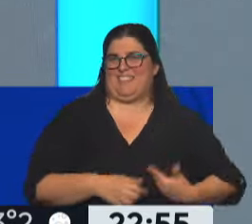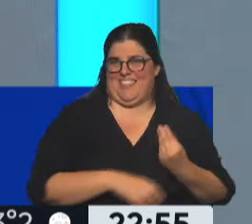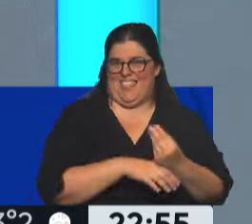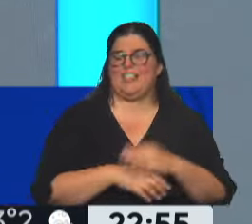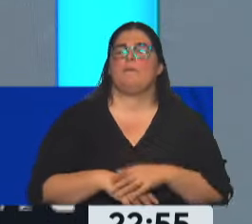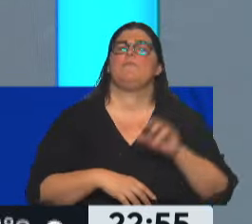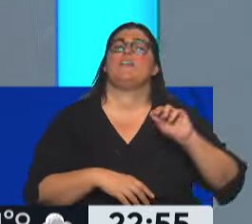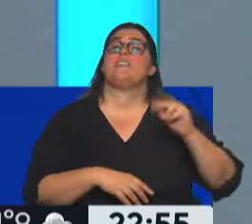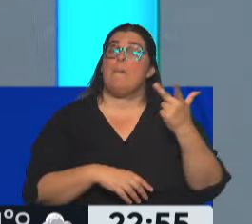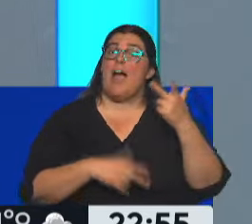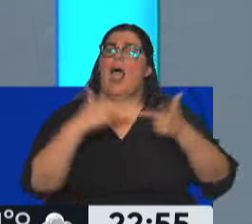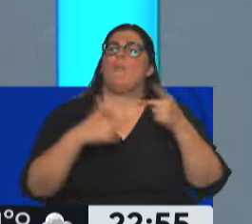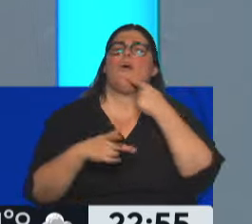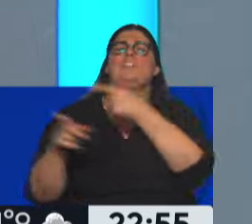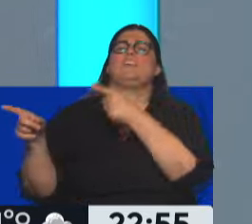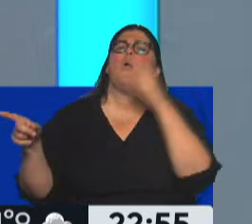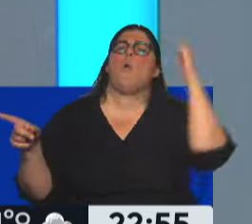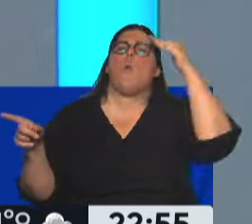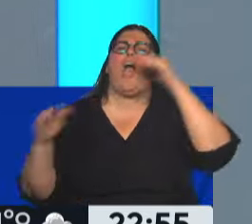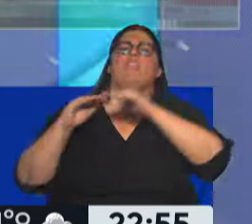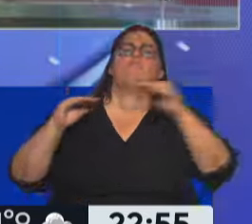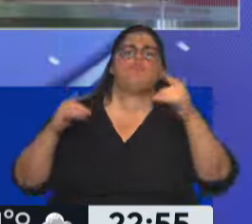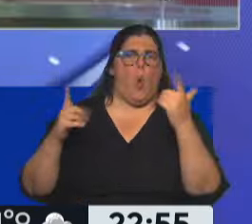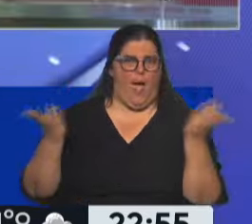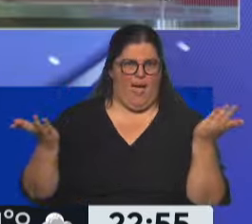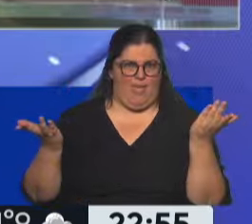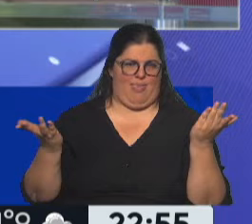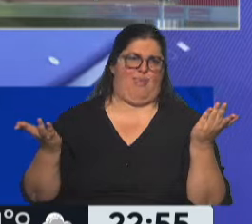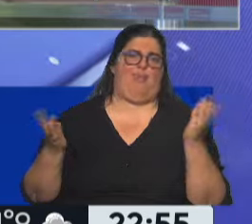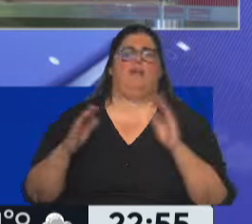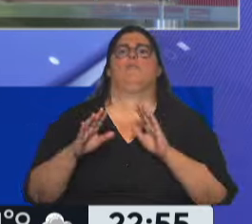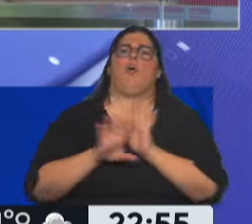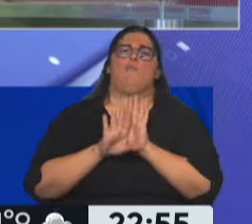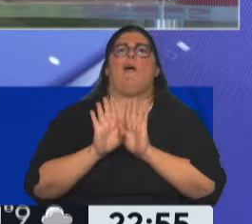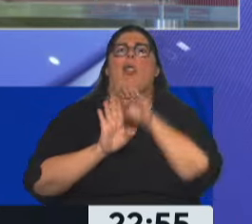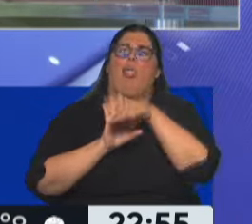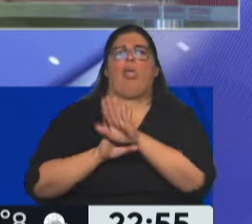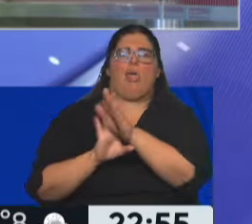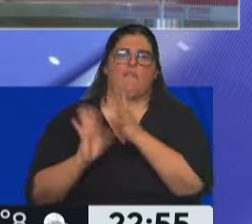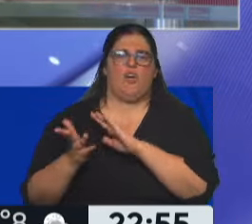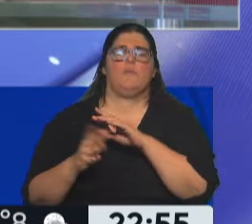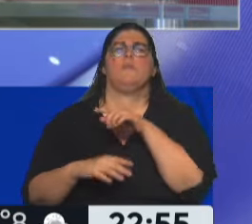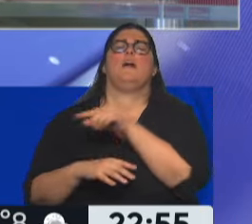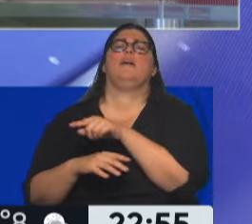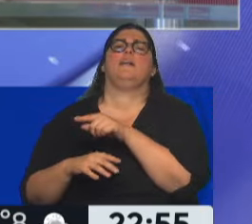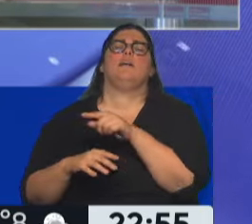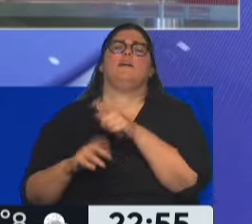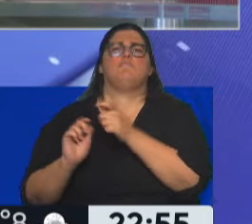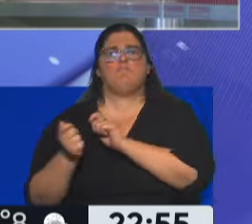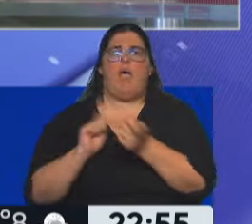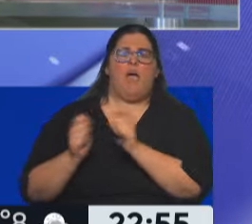inestabilidad de Trump esto también es algo que se habló en los últimos días que me recordó justamente mucho lo que hemos e